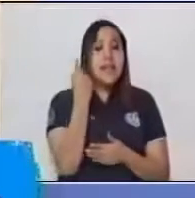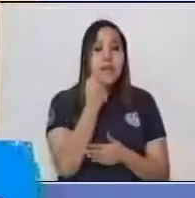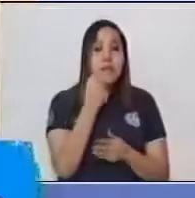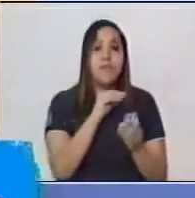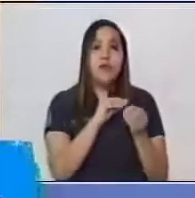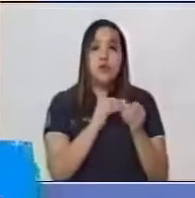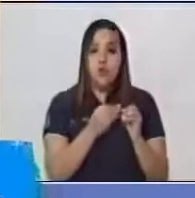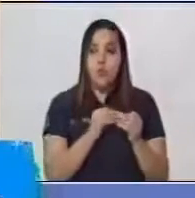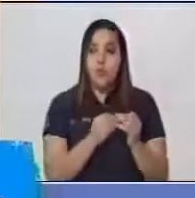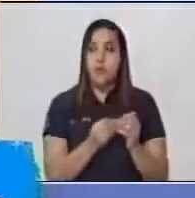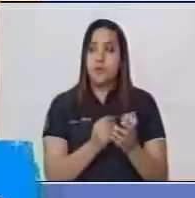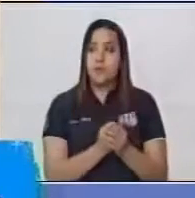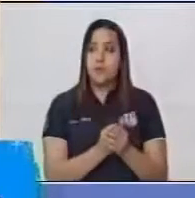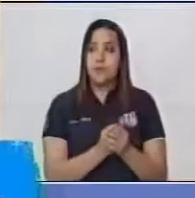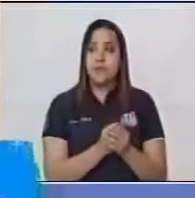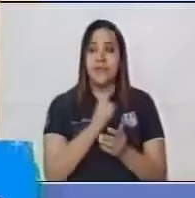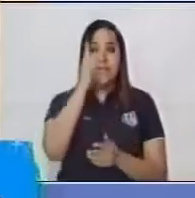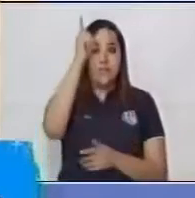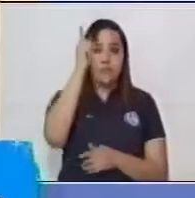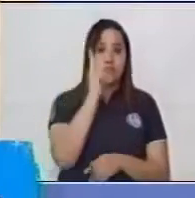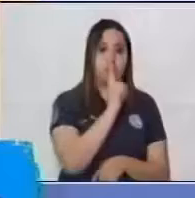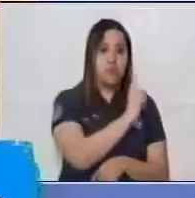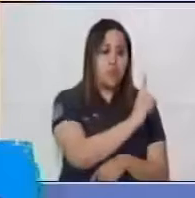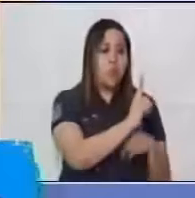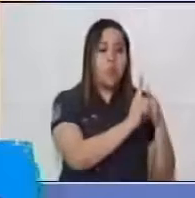serie, que es 1,